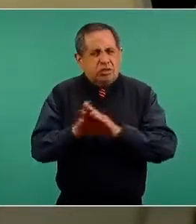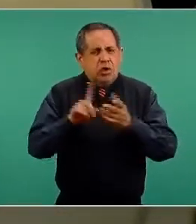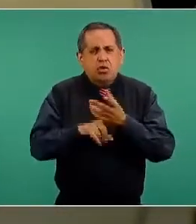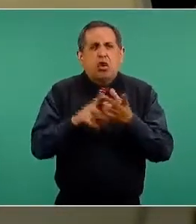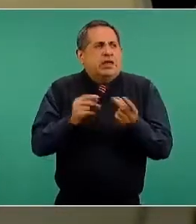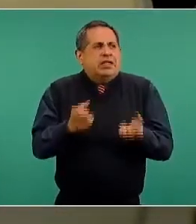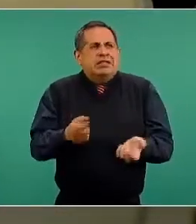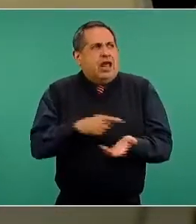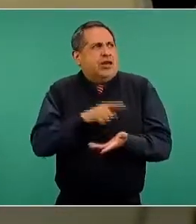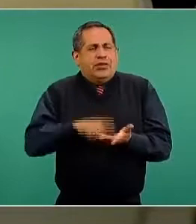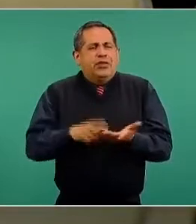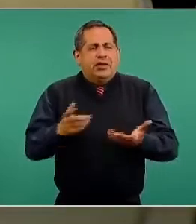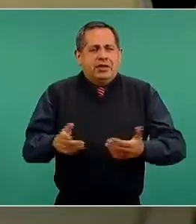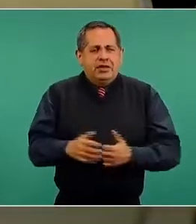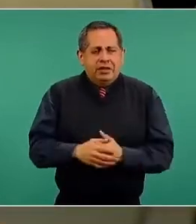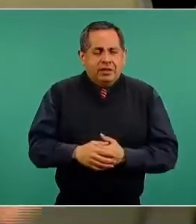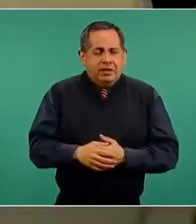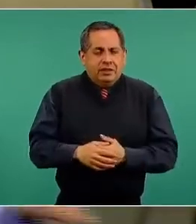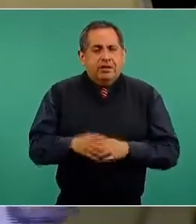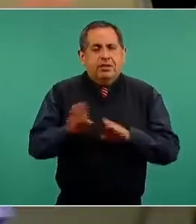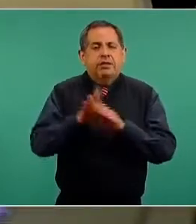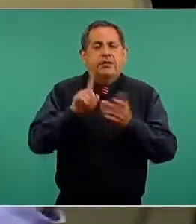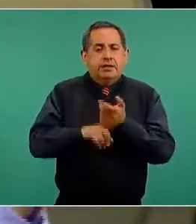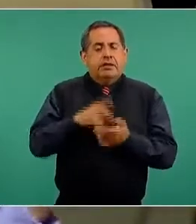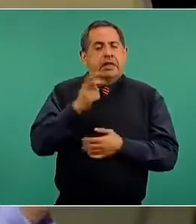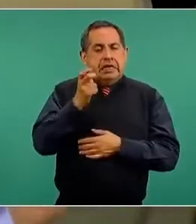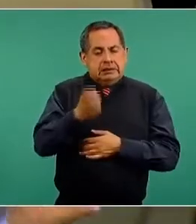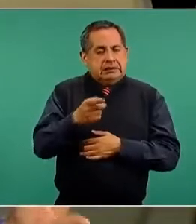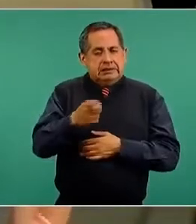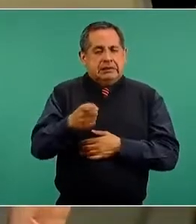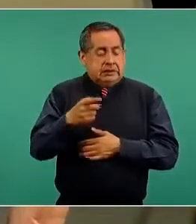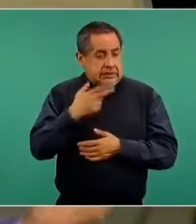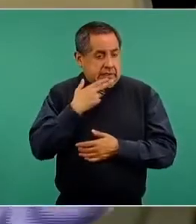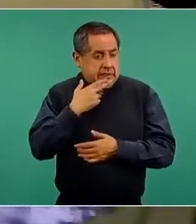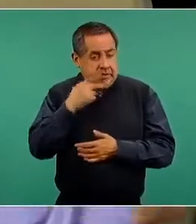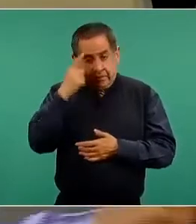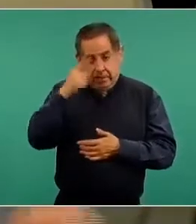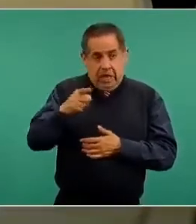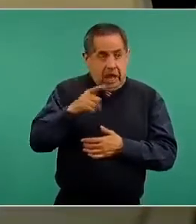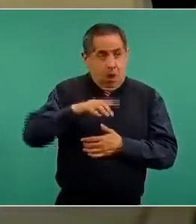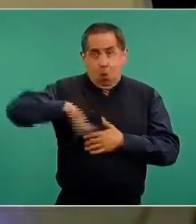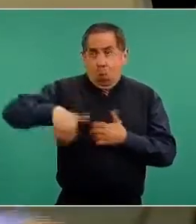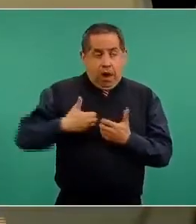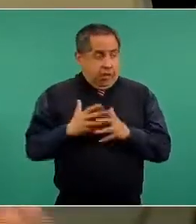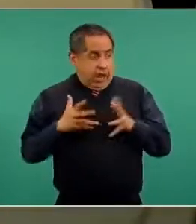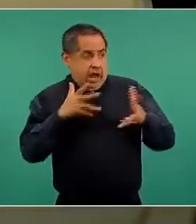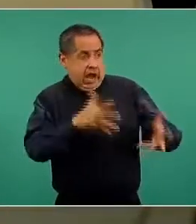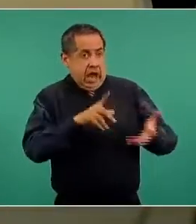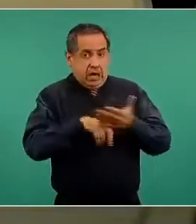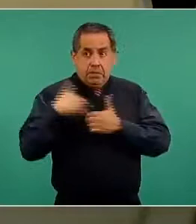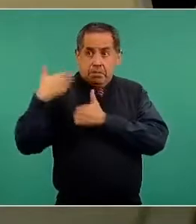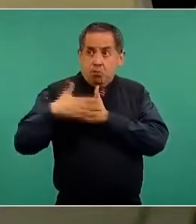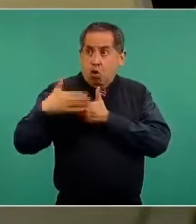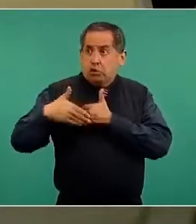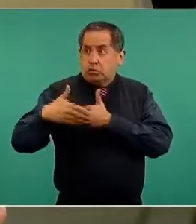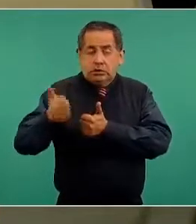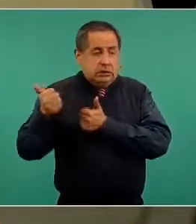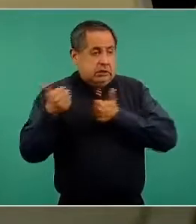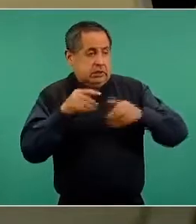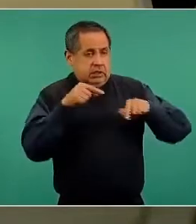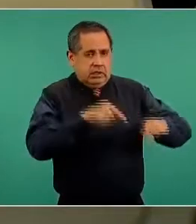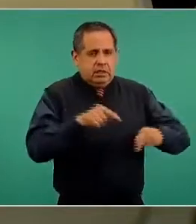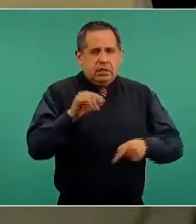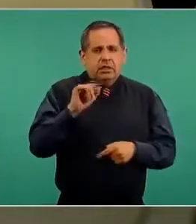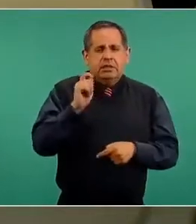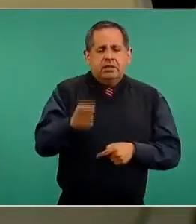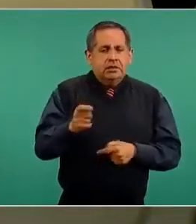está localizado? Y si este va a ser como de alguna manera el almacenaje de los siguientes embarques que lleguen. Sí. Y algo